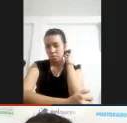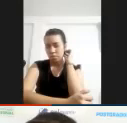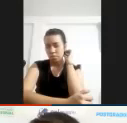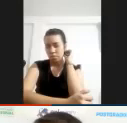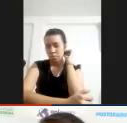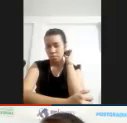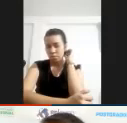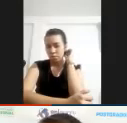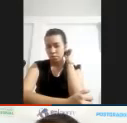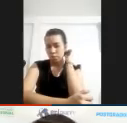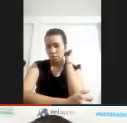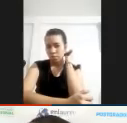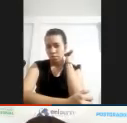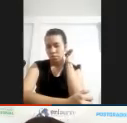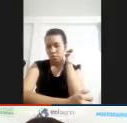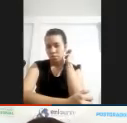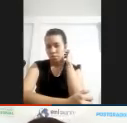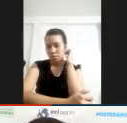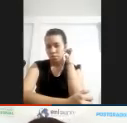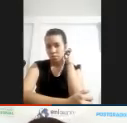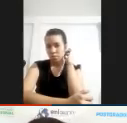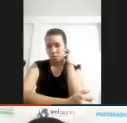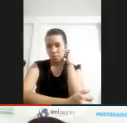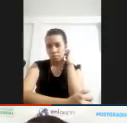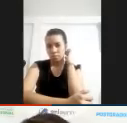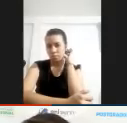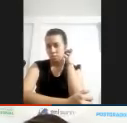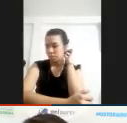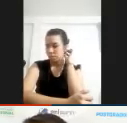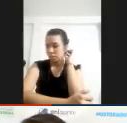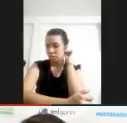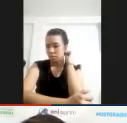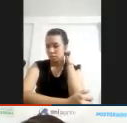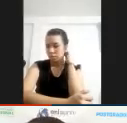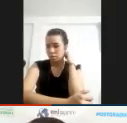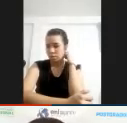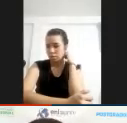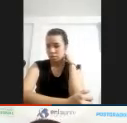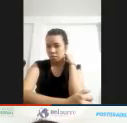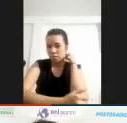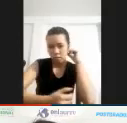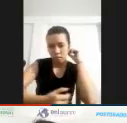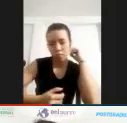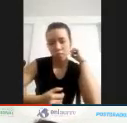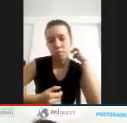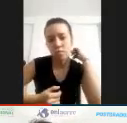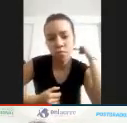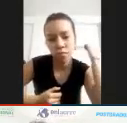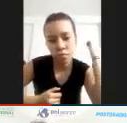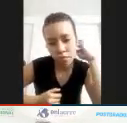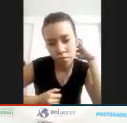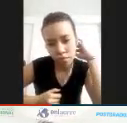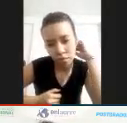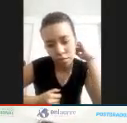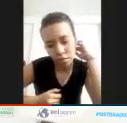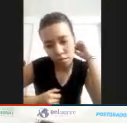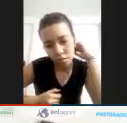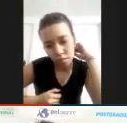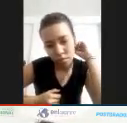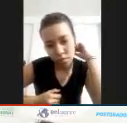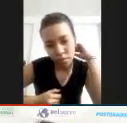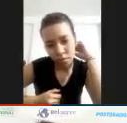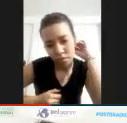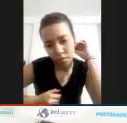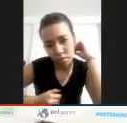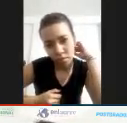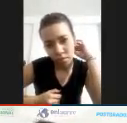Profesor. Ajá, le escucho. ¿Sí? Aleida, perfecto. Algo que Aleida también quería... Sí, ajá, sí, gracias. Algo